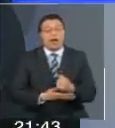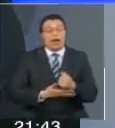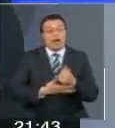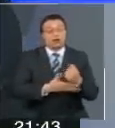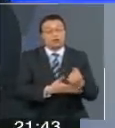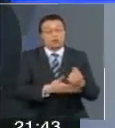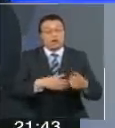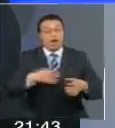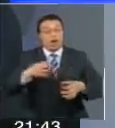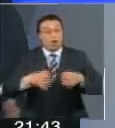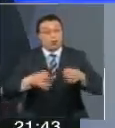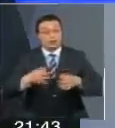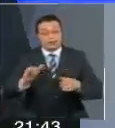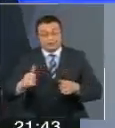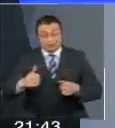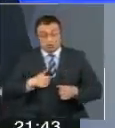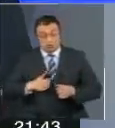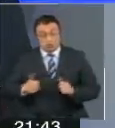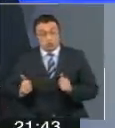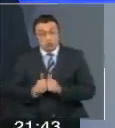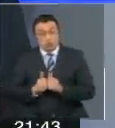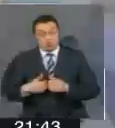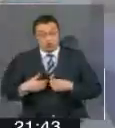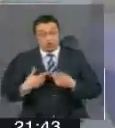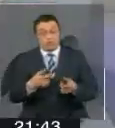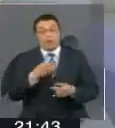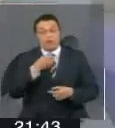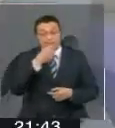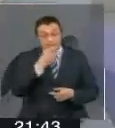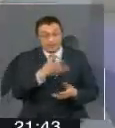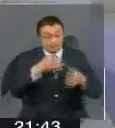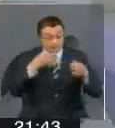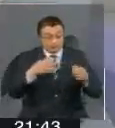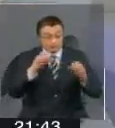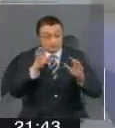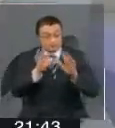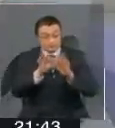la justicia y conmigo en el hecho de determinar